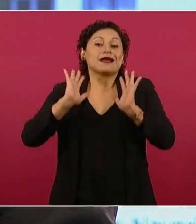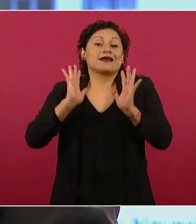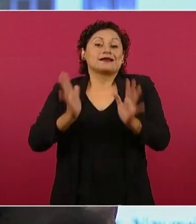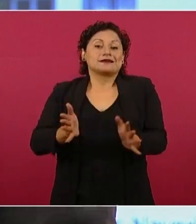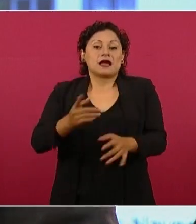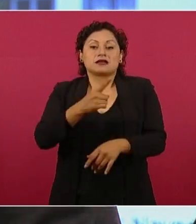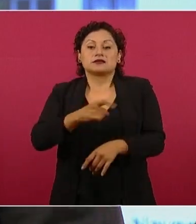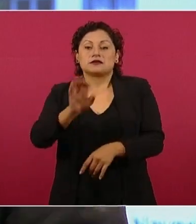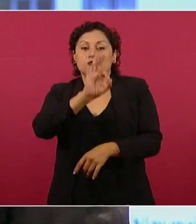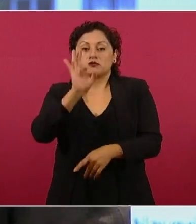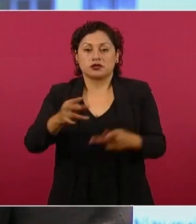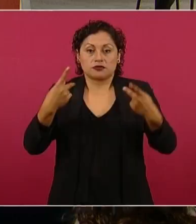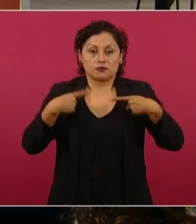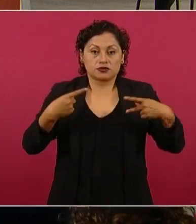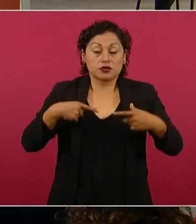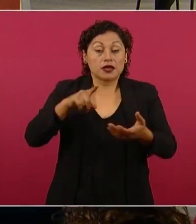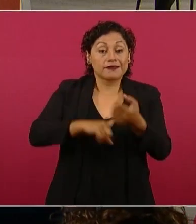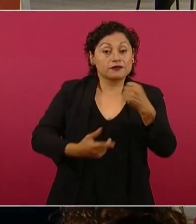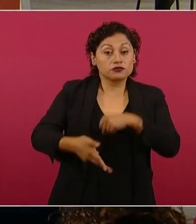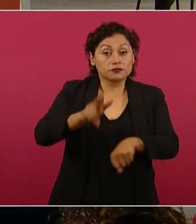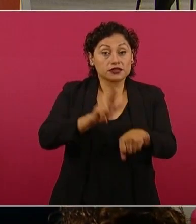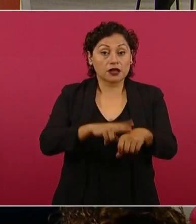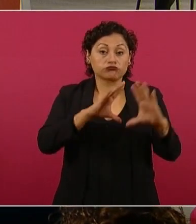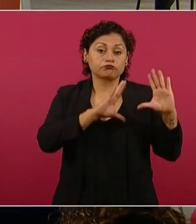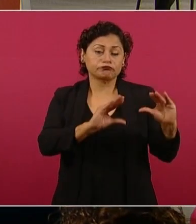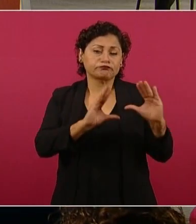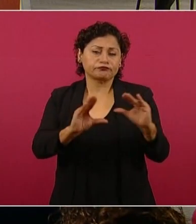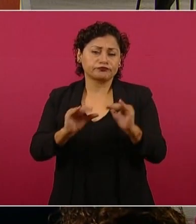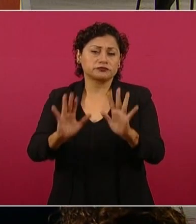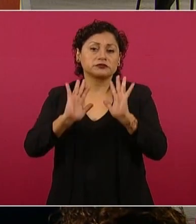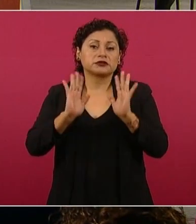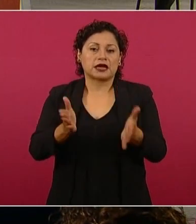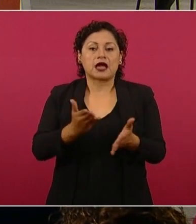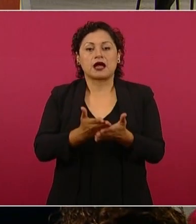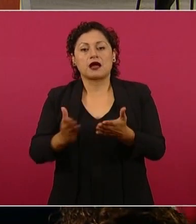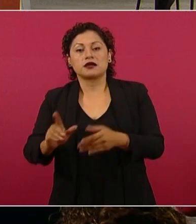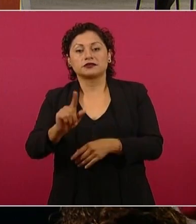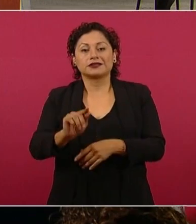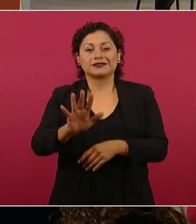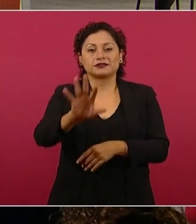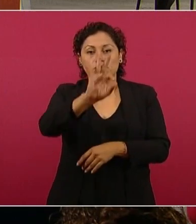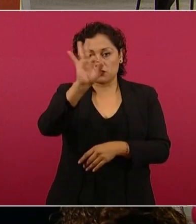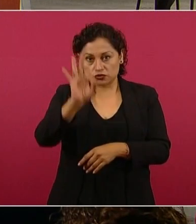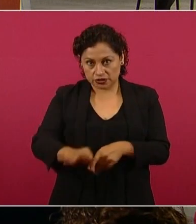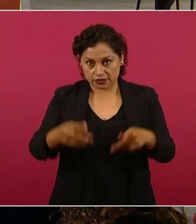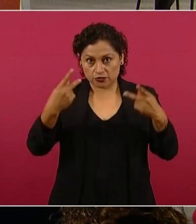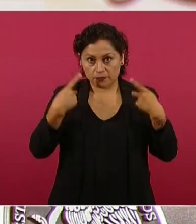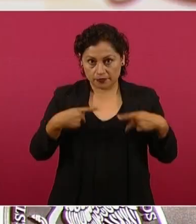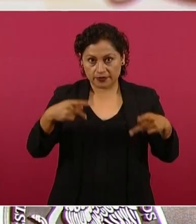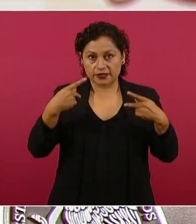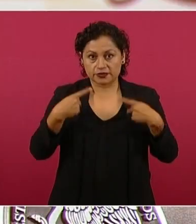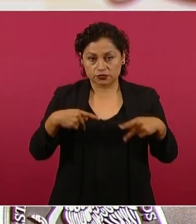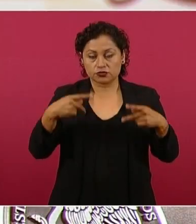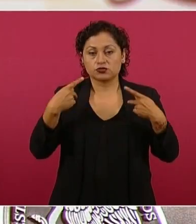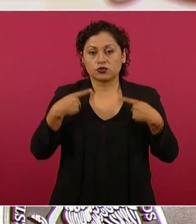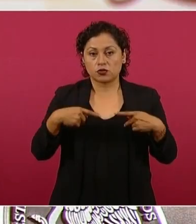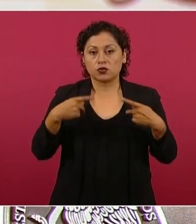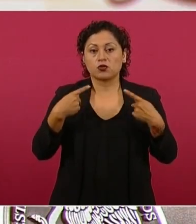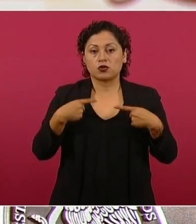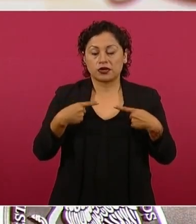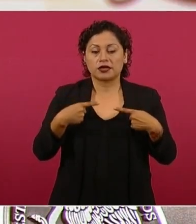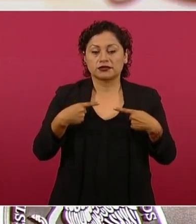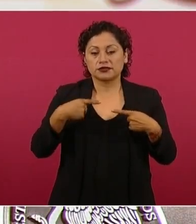personal en los hospitales, y estamos al 75% de la capacitación de todo el personal en las unidades de primer